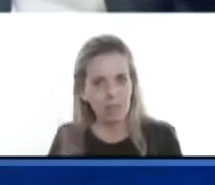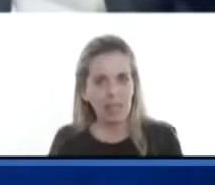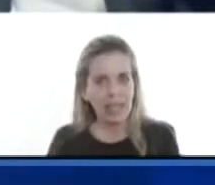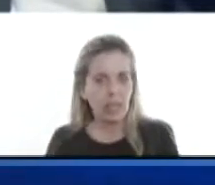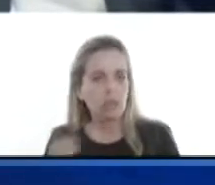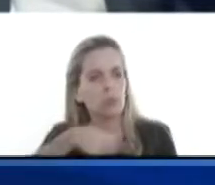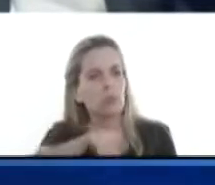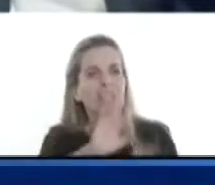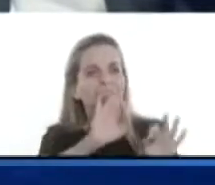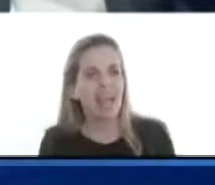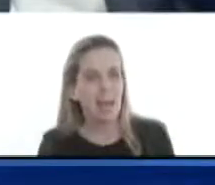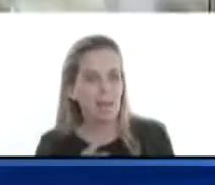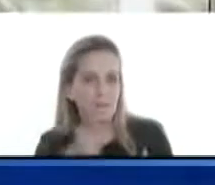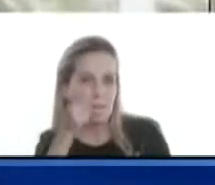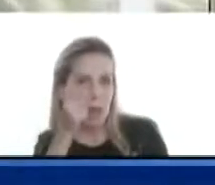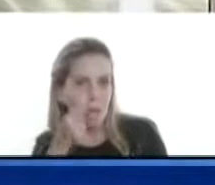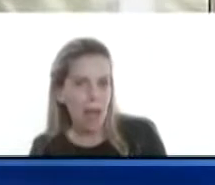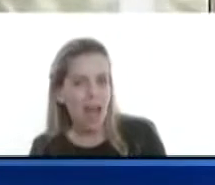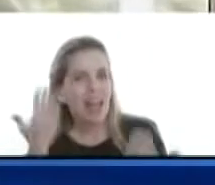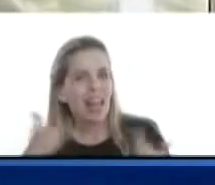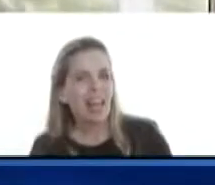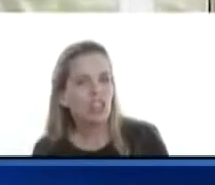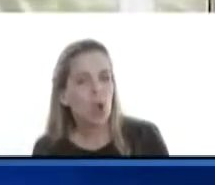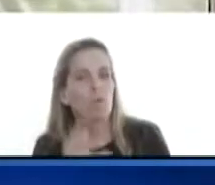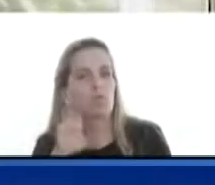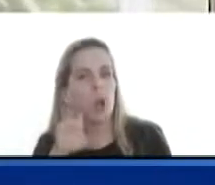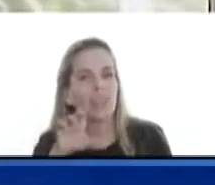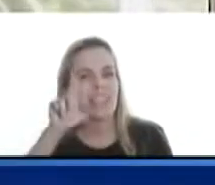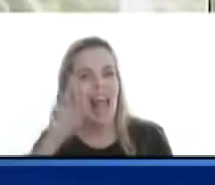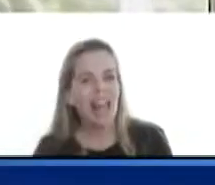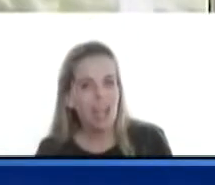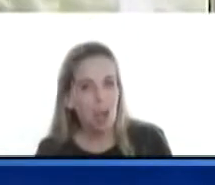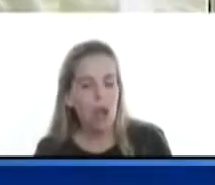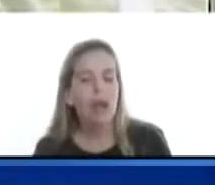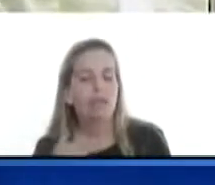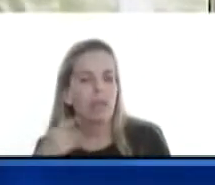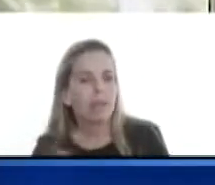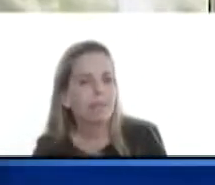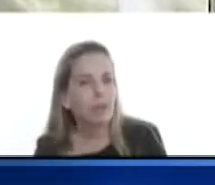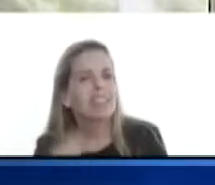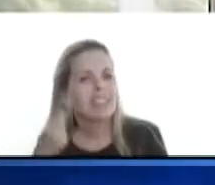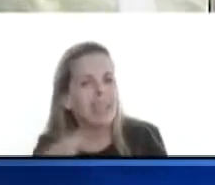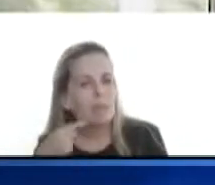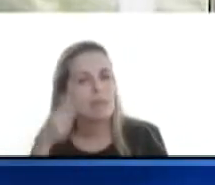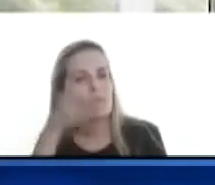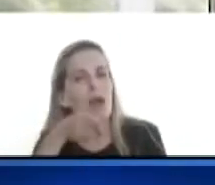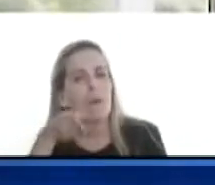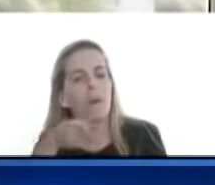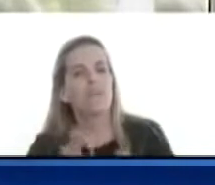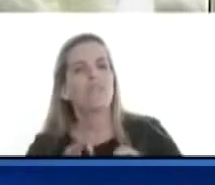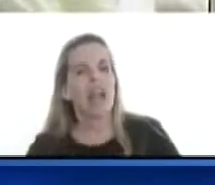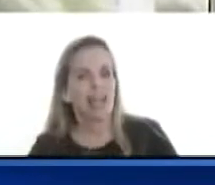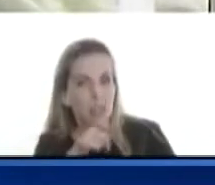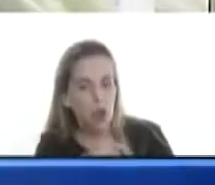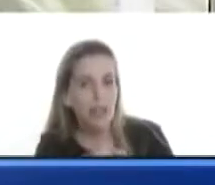saben ustedes que tuve un padre que fue riojano y que tenía la costumbre de llevarnos a veranear a La Rioja, cosa que era un